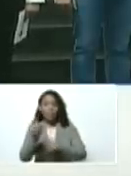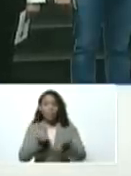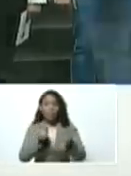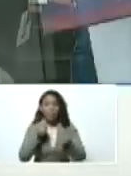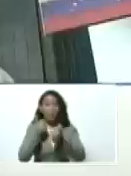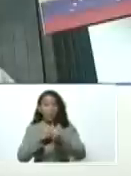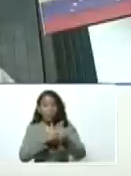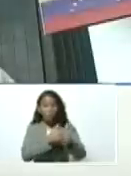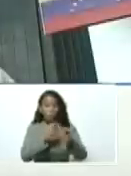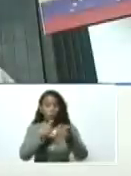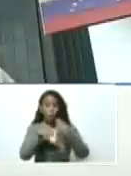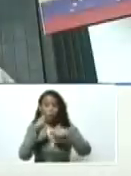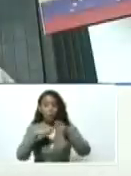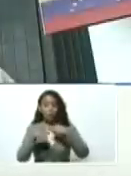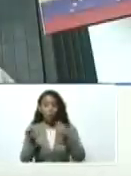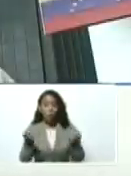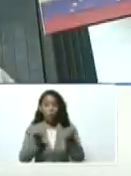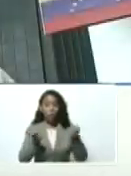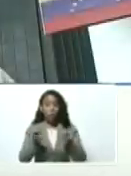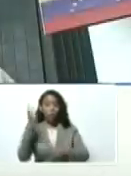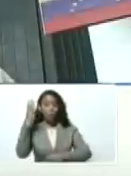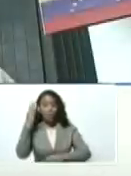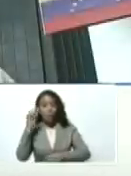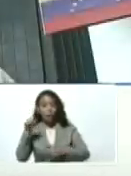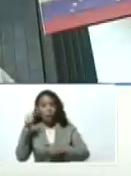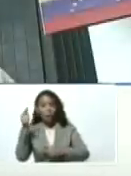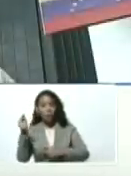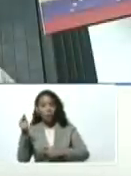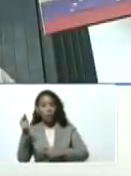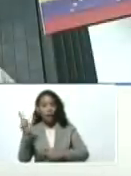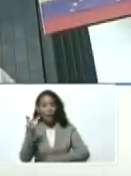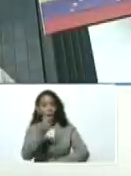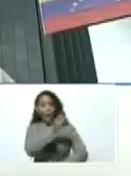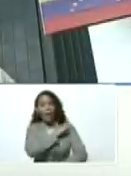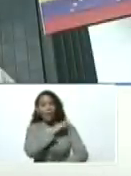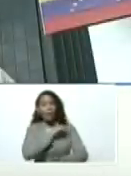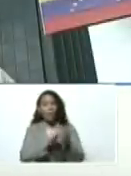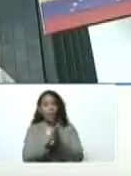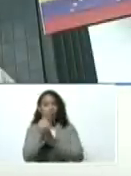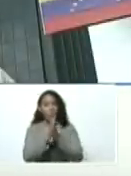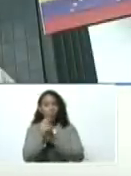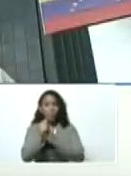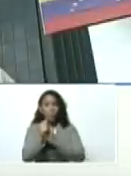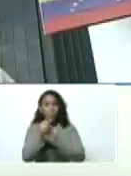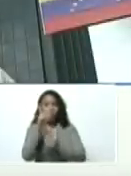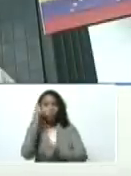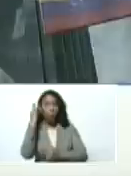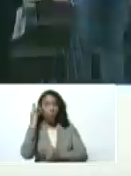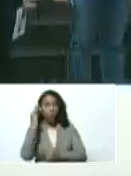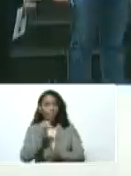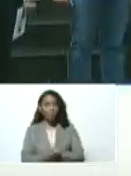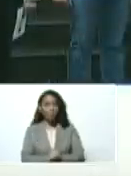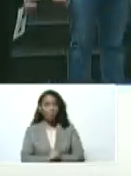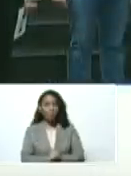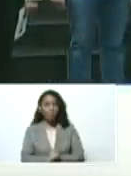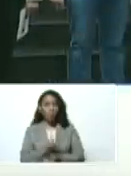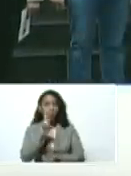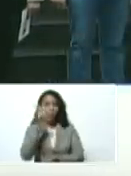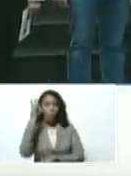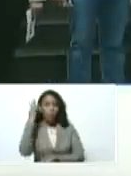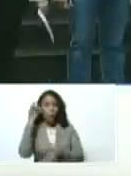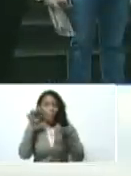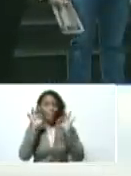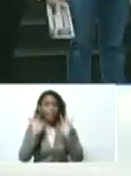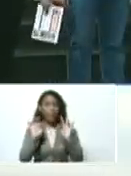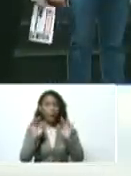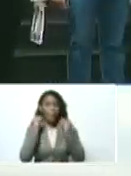Comercio, Alexandra Marcano, gerente de emprendimiento. Alexandra, mira, una gerente especial